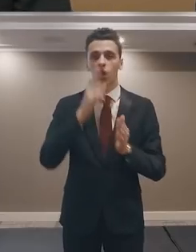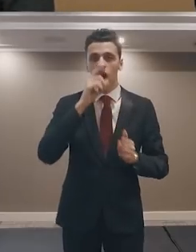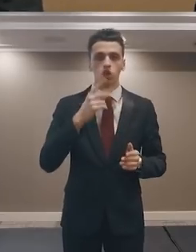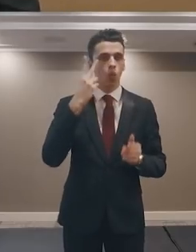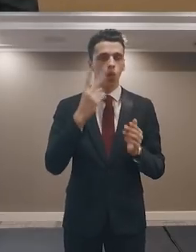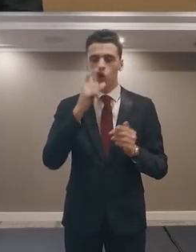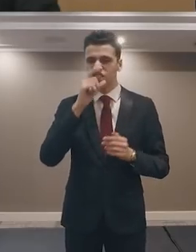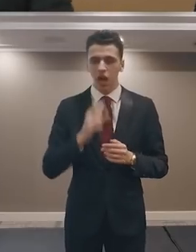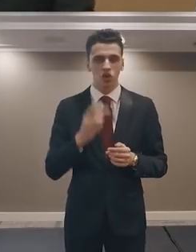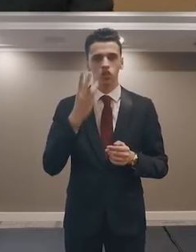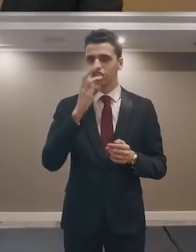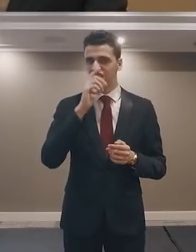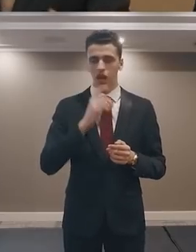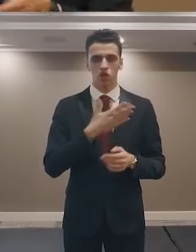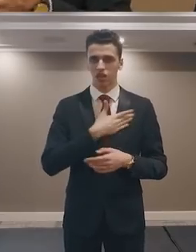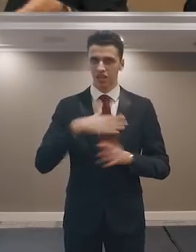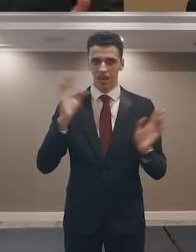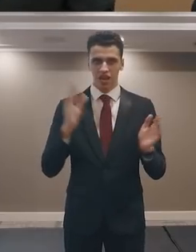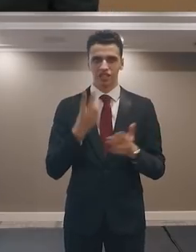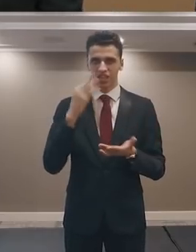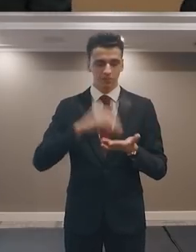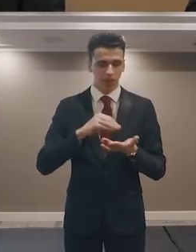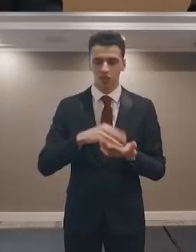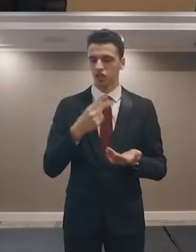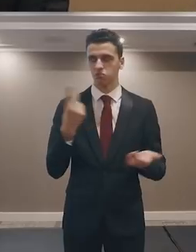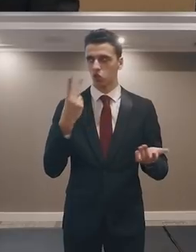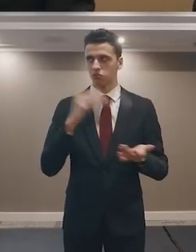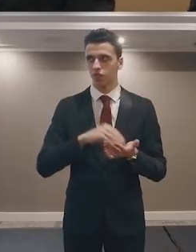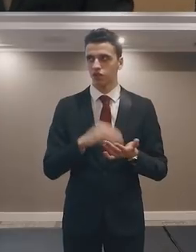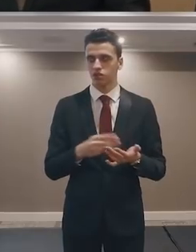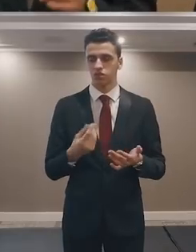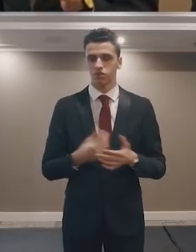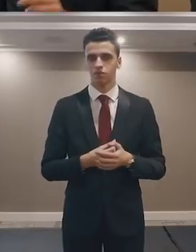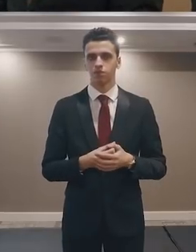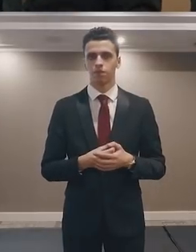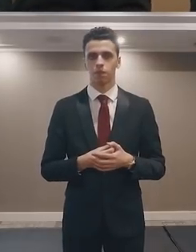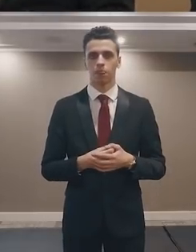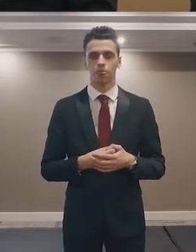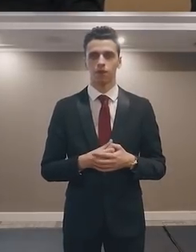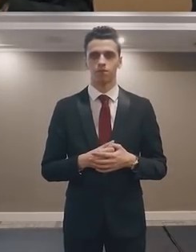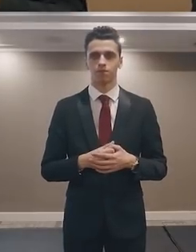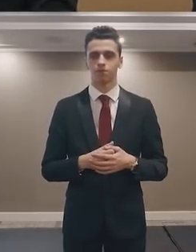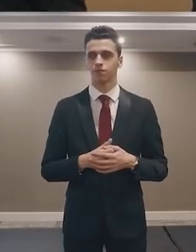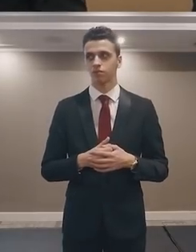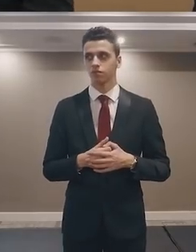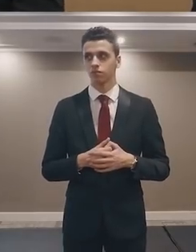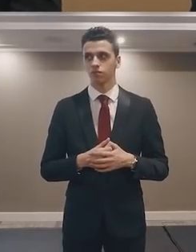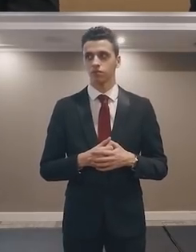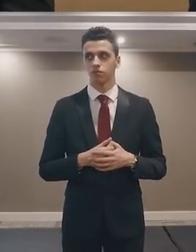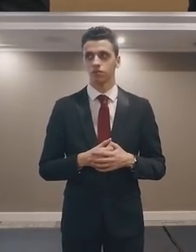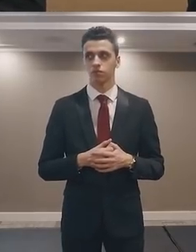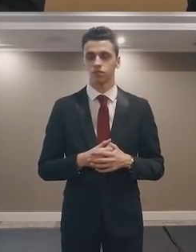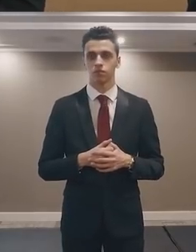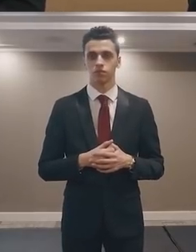al año los que sea pero encima hacerlos beneficiándote de un mejor precio o hacerlos gratis y luego explicar a borja como encima se gana